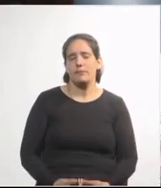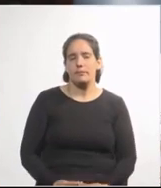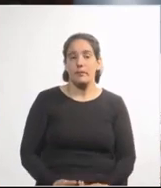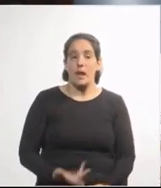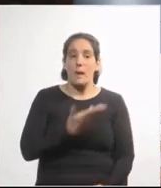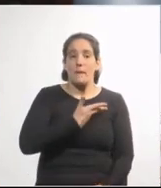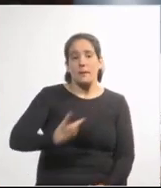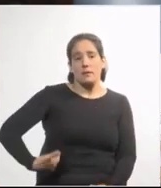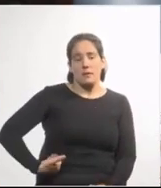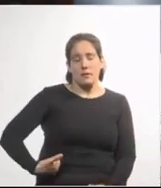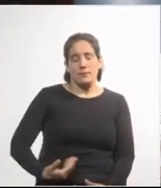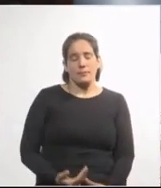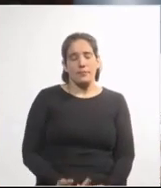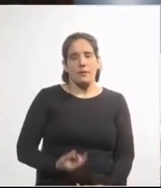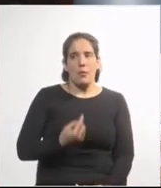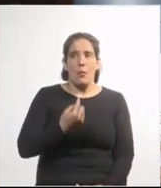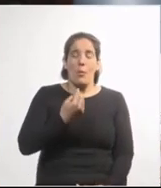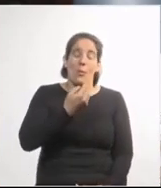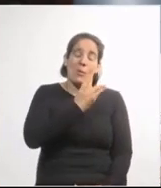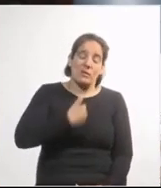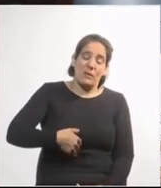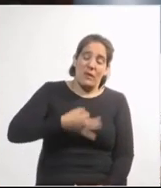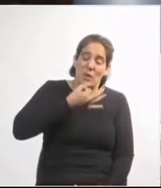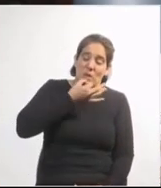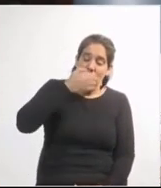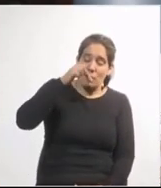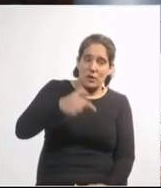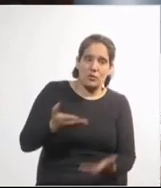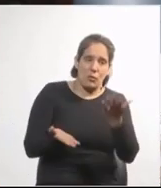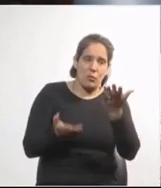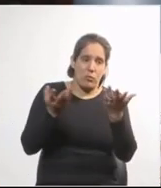Señora Presidenta, cuando decimos que este modelo de la